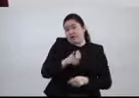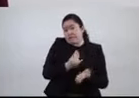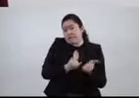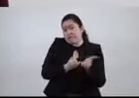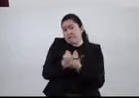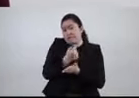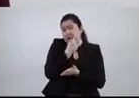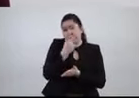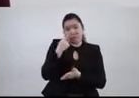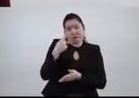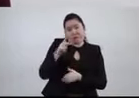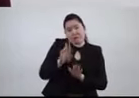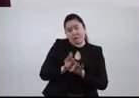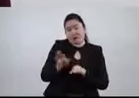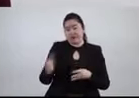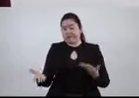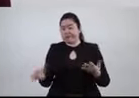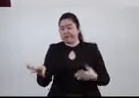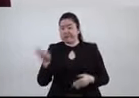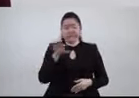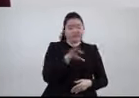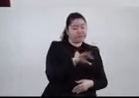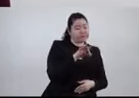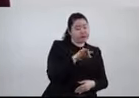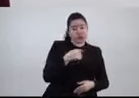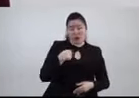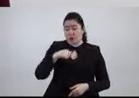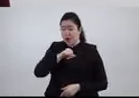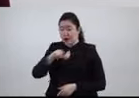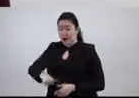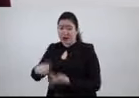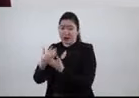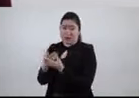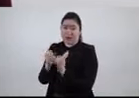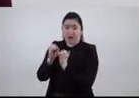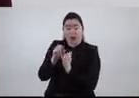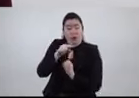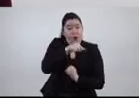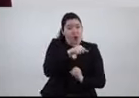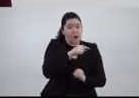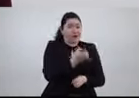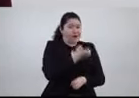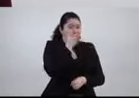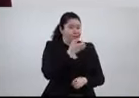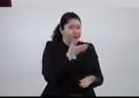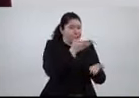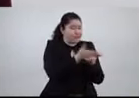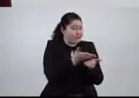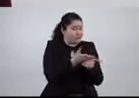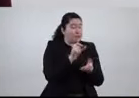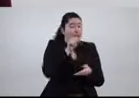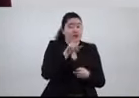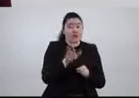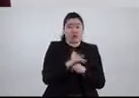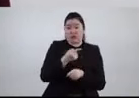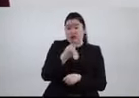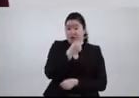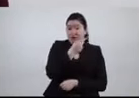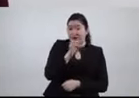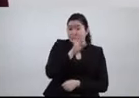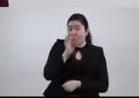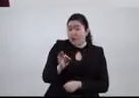cuál de los dos mecanismos prefieren, pero por esa razón no vamos a llegar, es posible que no lleguemos al 100% de padrón educativo simplemente por esa